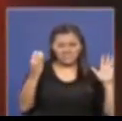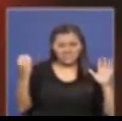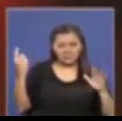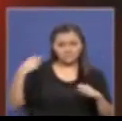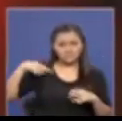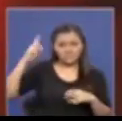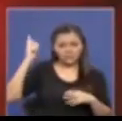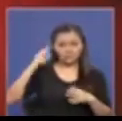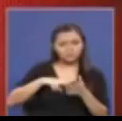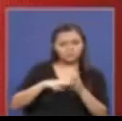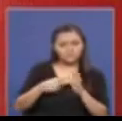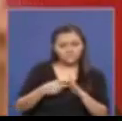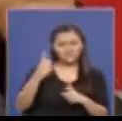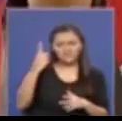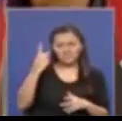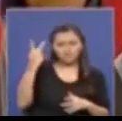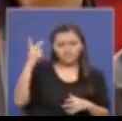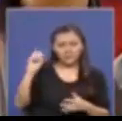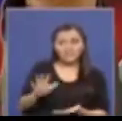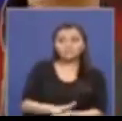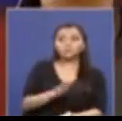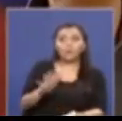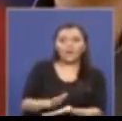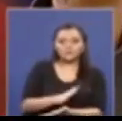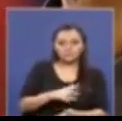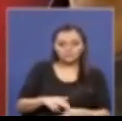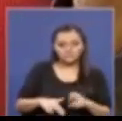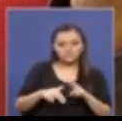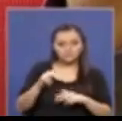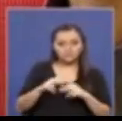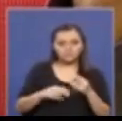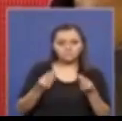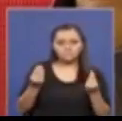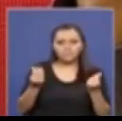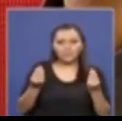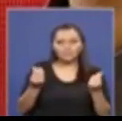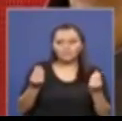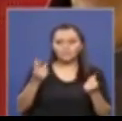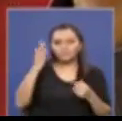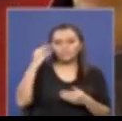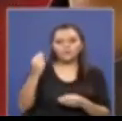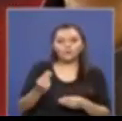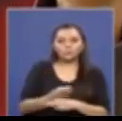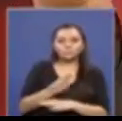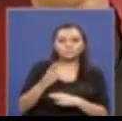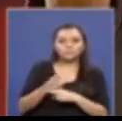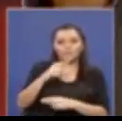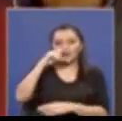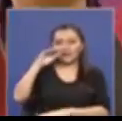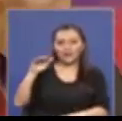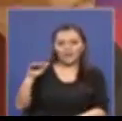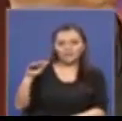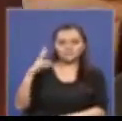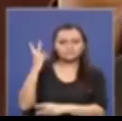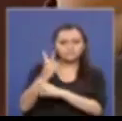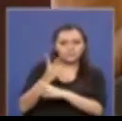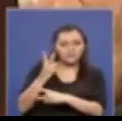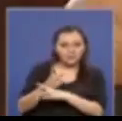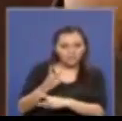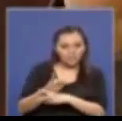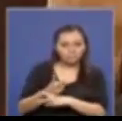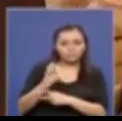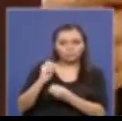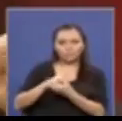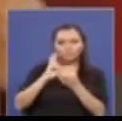Son 120 escuelas del milenio por año. 120 escuelas del milenio que se esfuman por utilizar gas peligroso, importado,